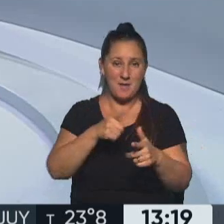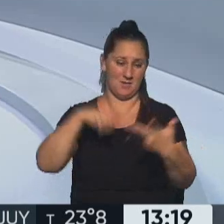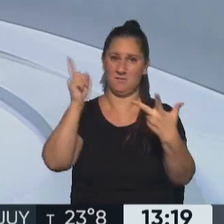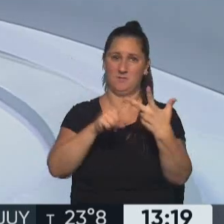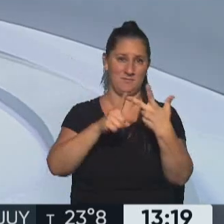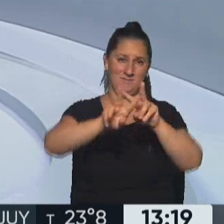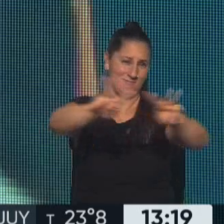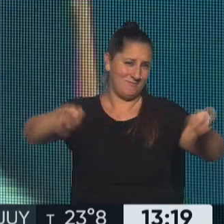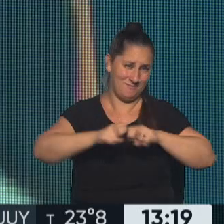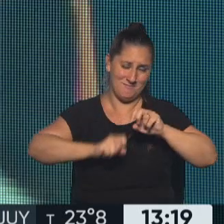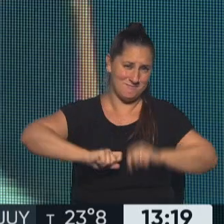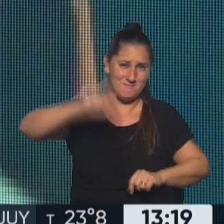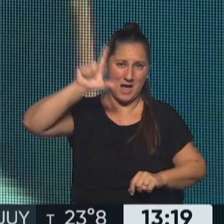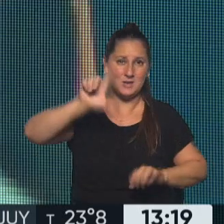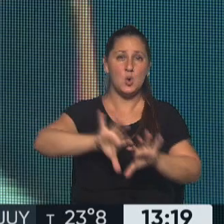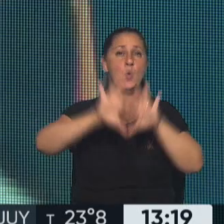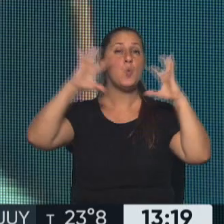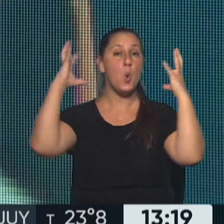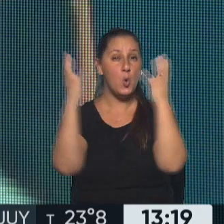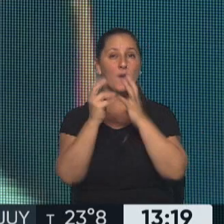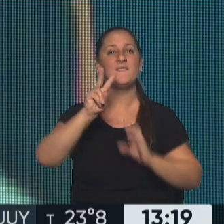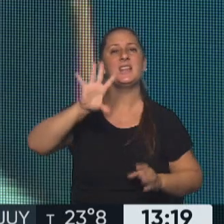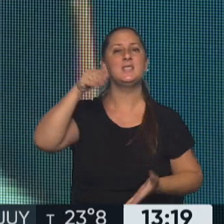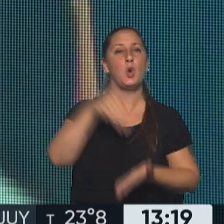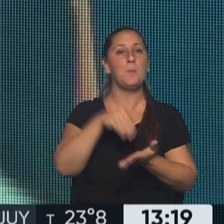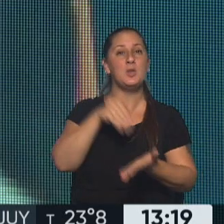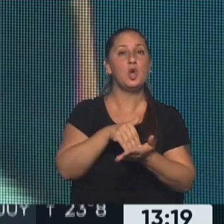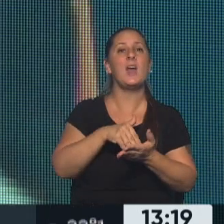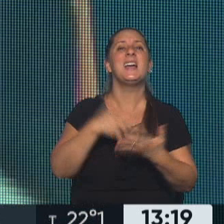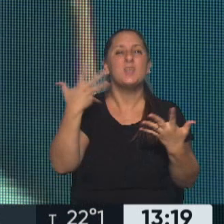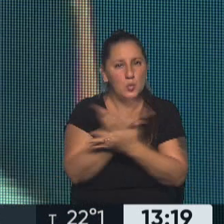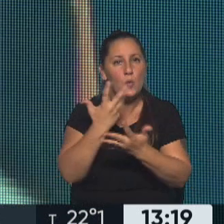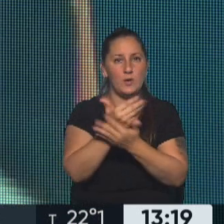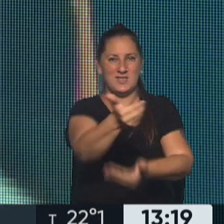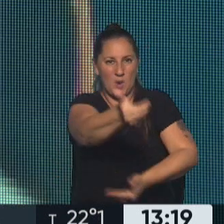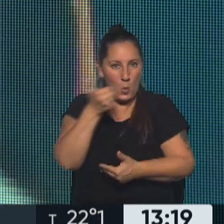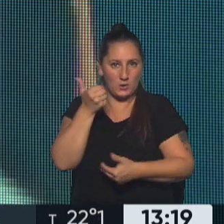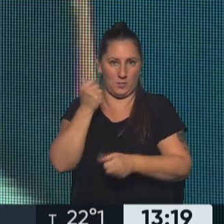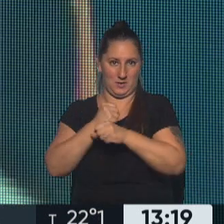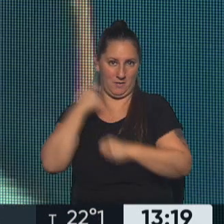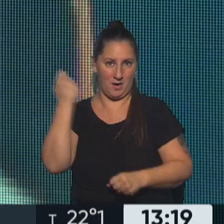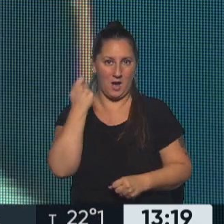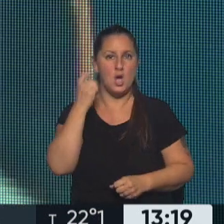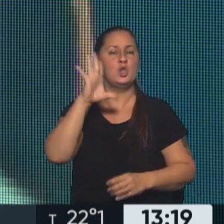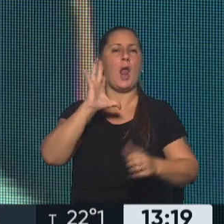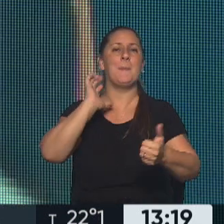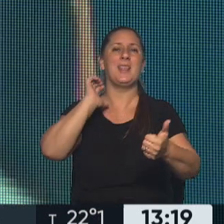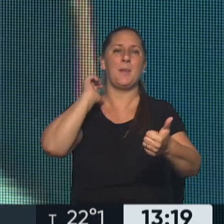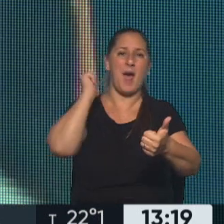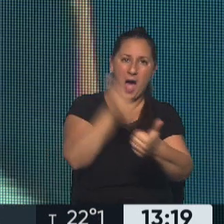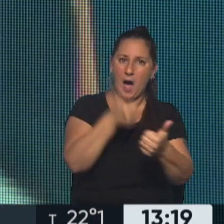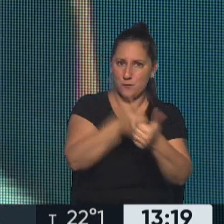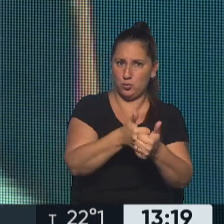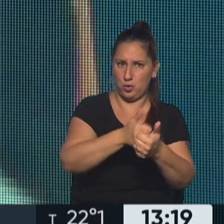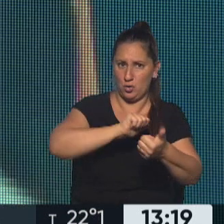más mi dinero mueve en el mundo hay 25 millones de personas víctimas de tratas que no solamente es para abuso sexual sino